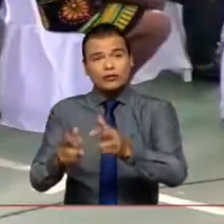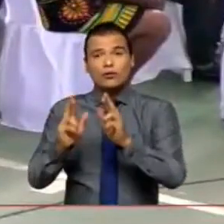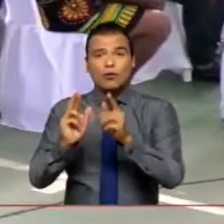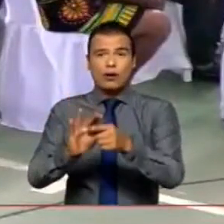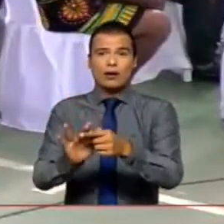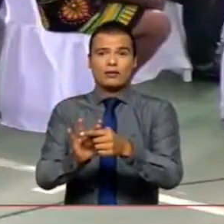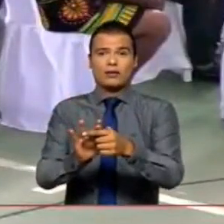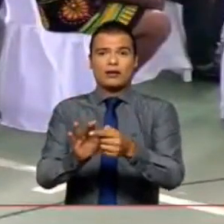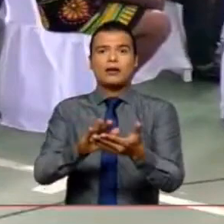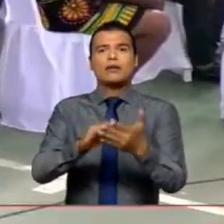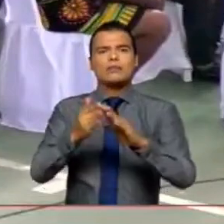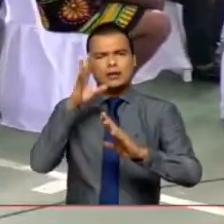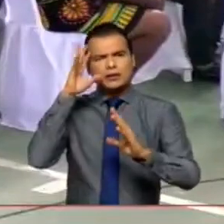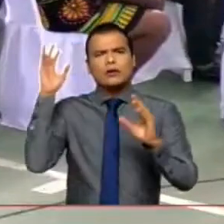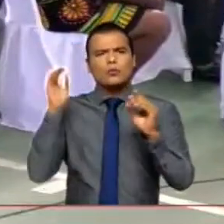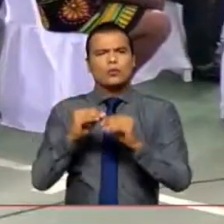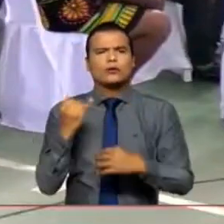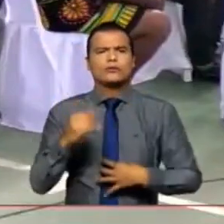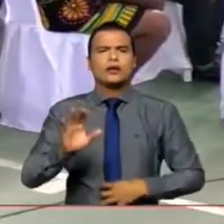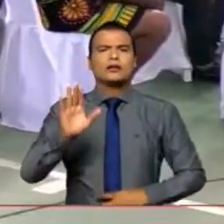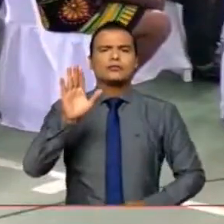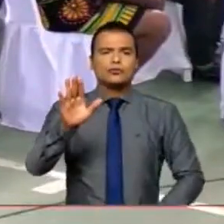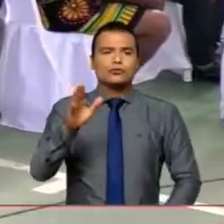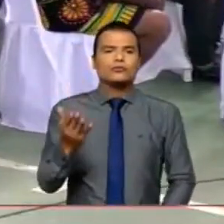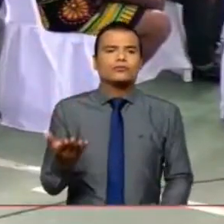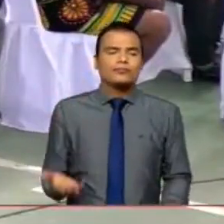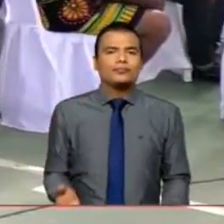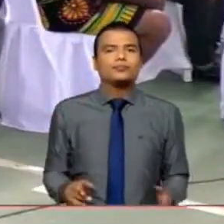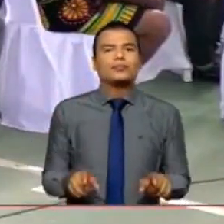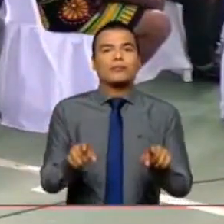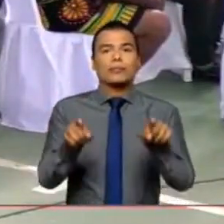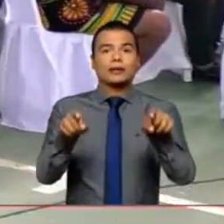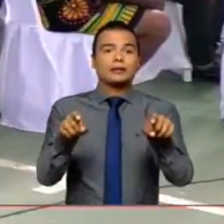pues necesitamos el concurso rápido de que